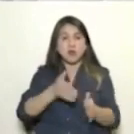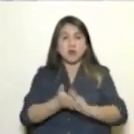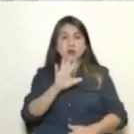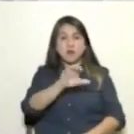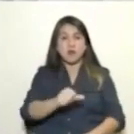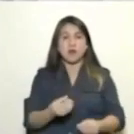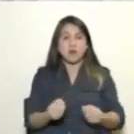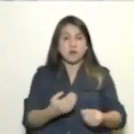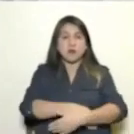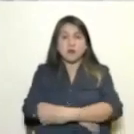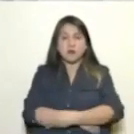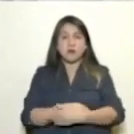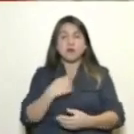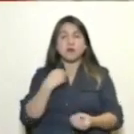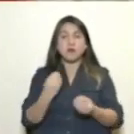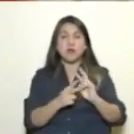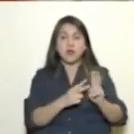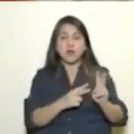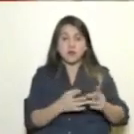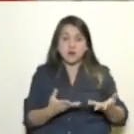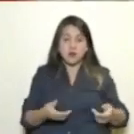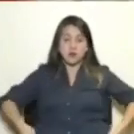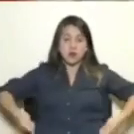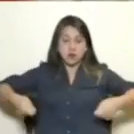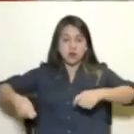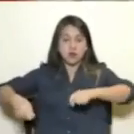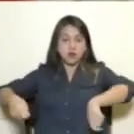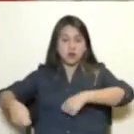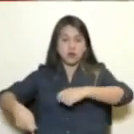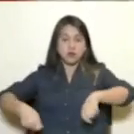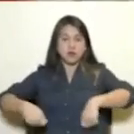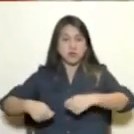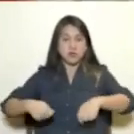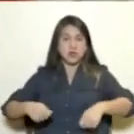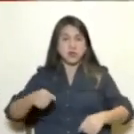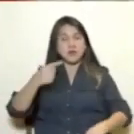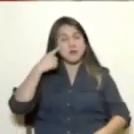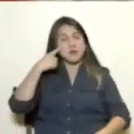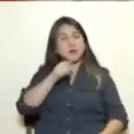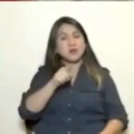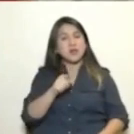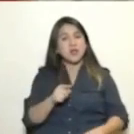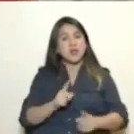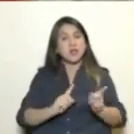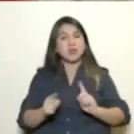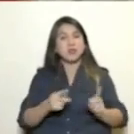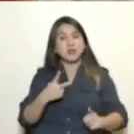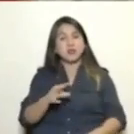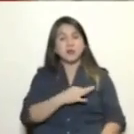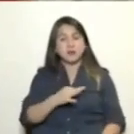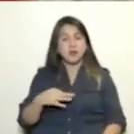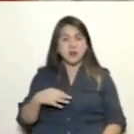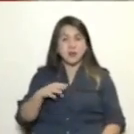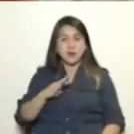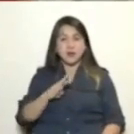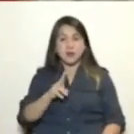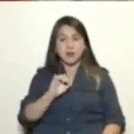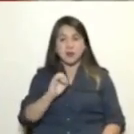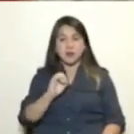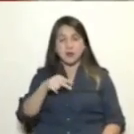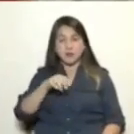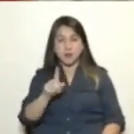¿qué hace? Bueno, la olla común. ¿Qué le parece a usted las medidas económicas que ha tomado el gobierno? ¿Qué le parece a usted la gestión del ministro Ignacio Briones, que lo